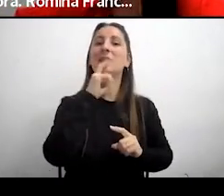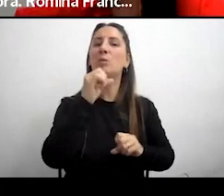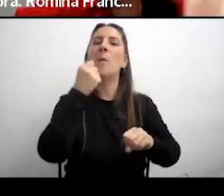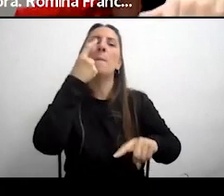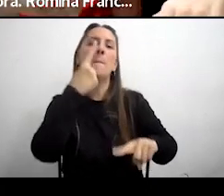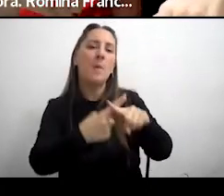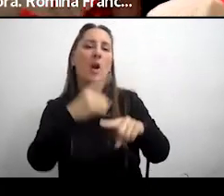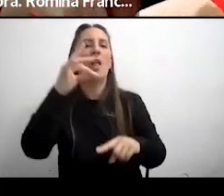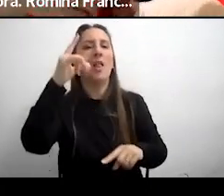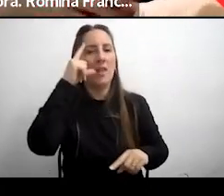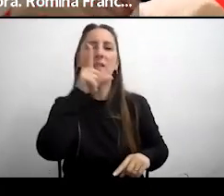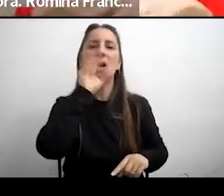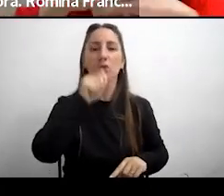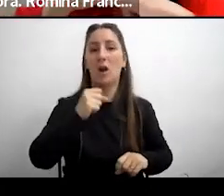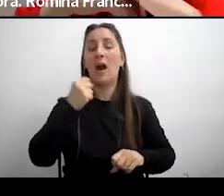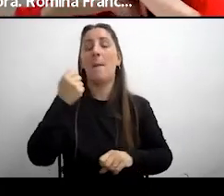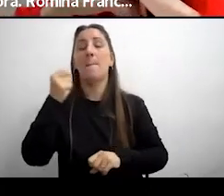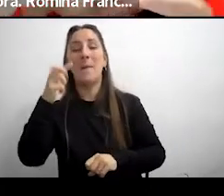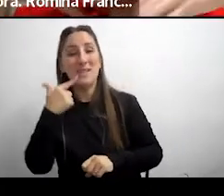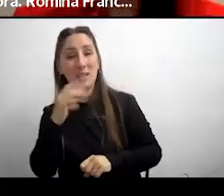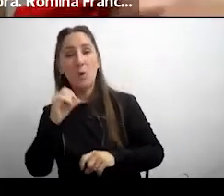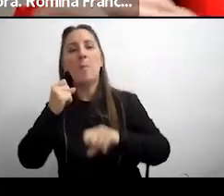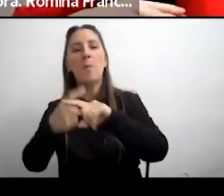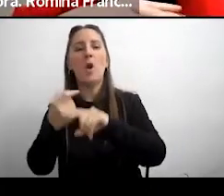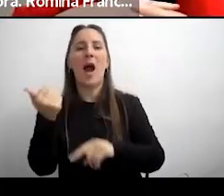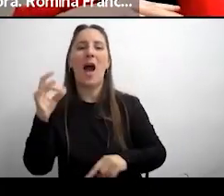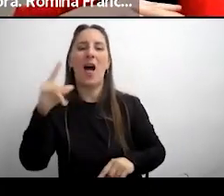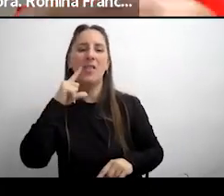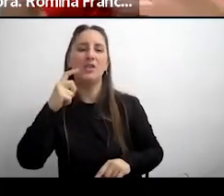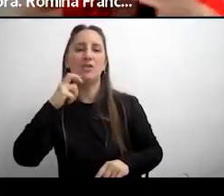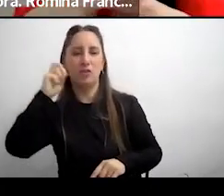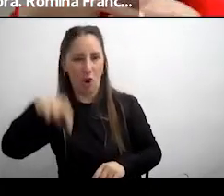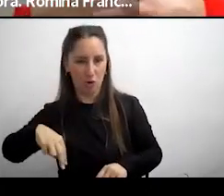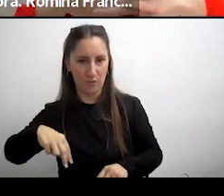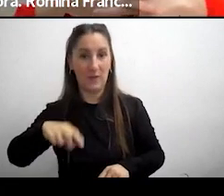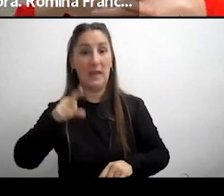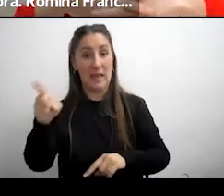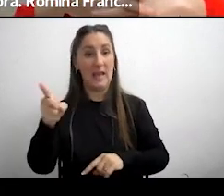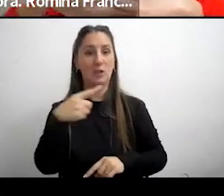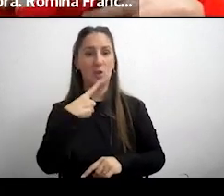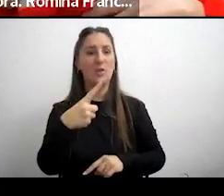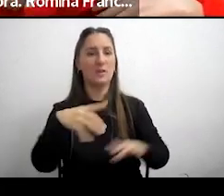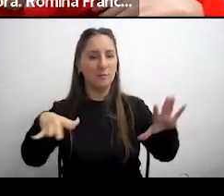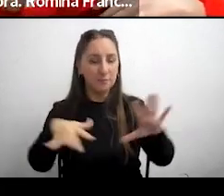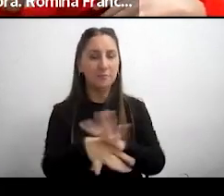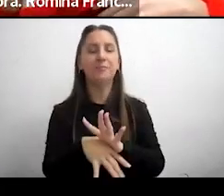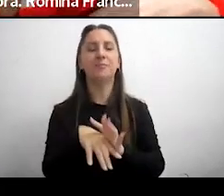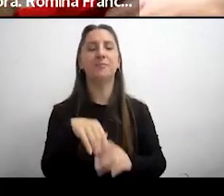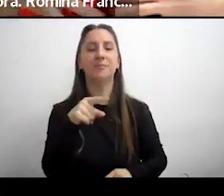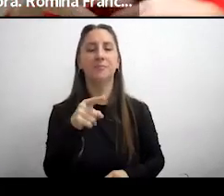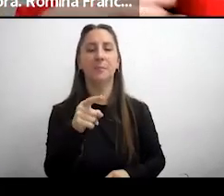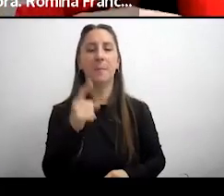la técnica del pasivo es por adición. Entonces acá el criterio, como acá se los marqué, el criterio de